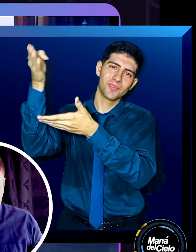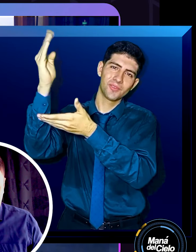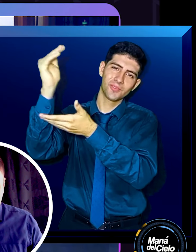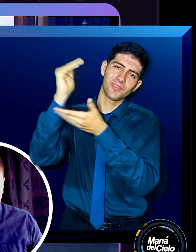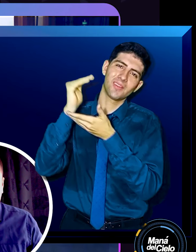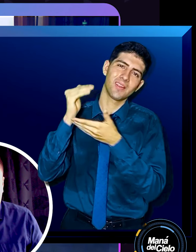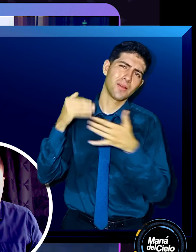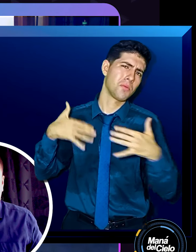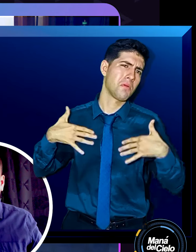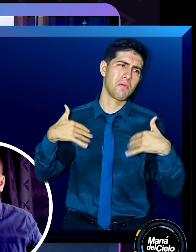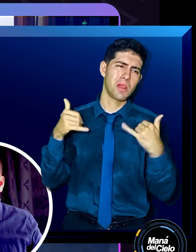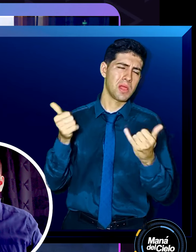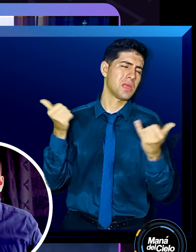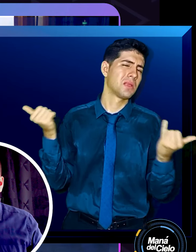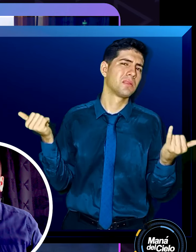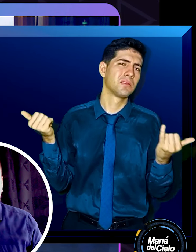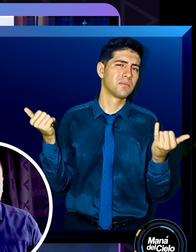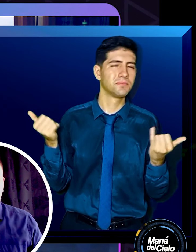¿Qué será lo que no he hecho?